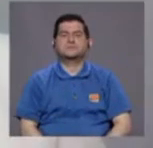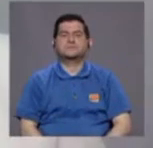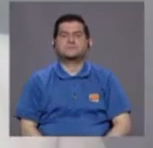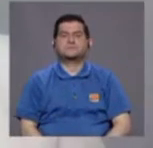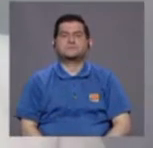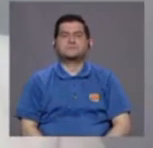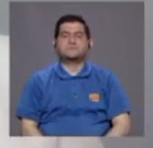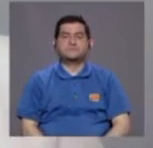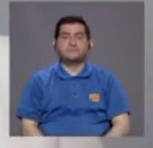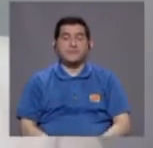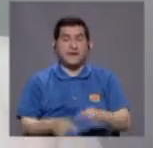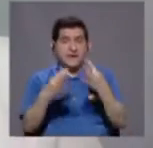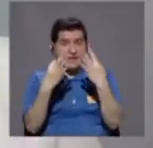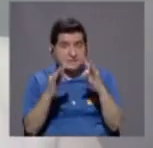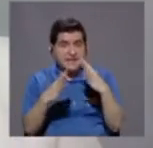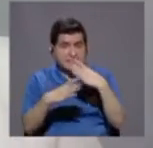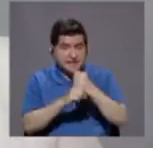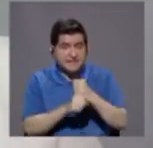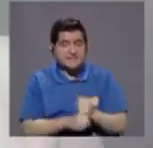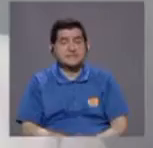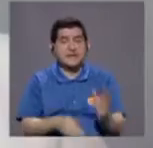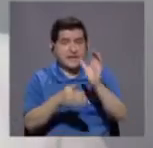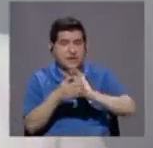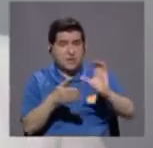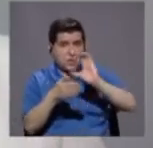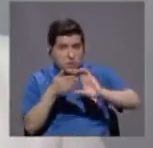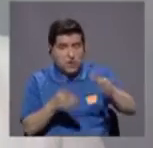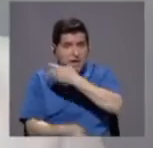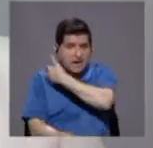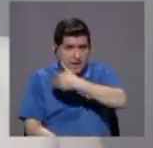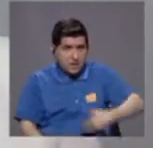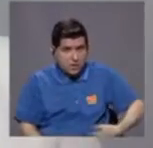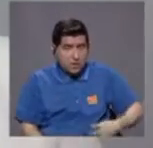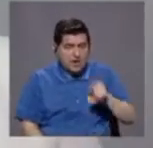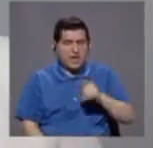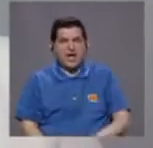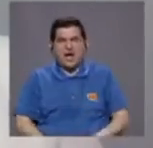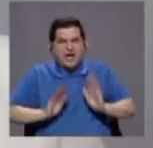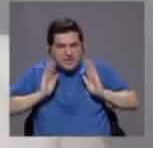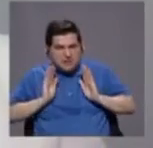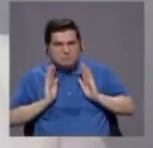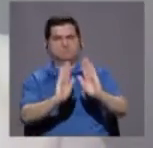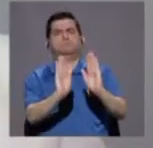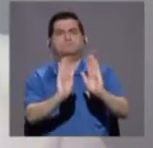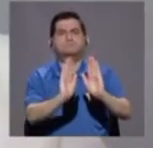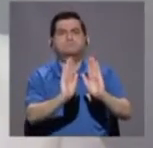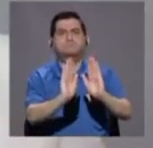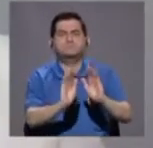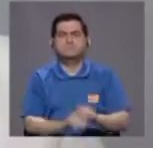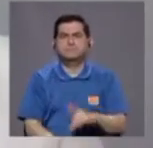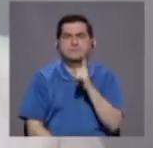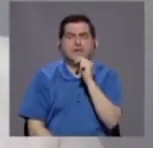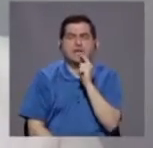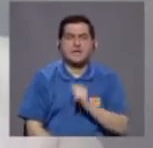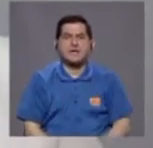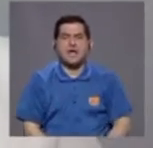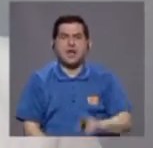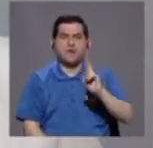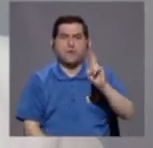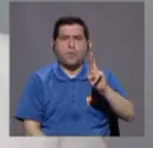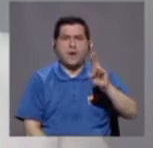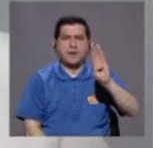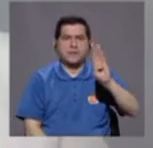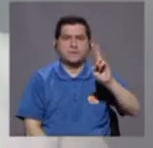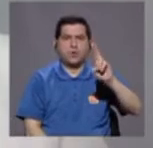Y cuando tratan de hacerlo en el Liceo de Heredia, topan con la resistencia de Roberto Brenes